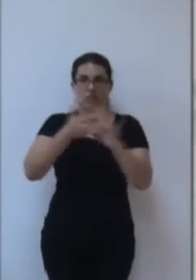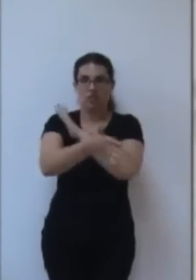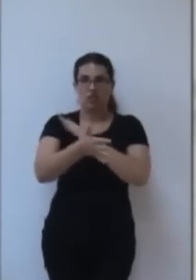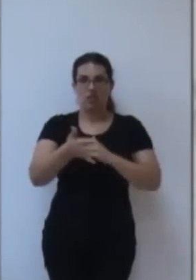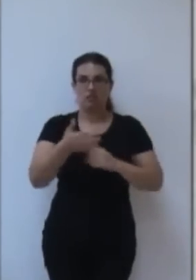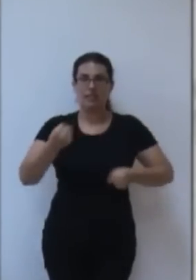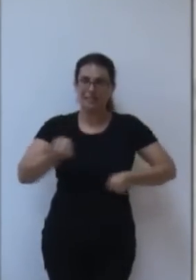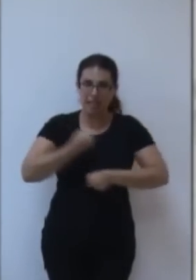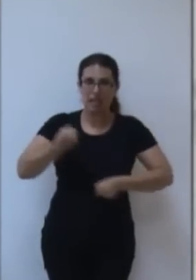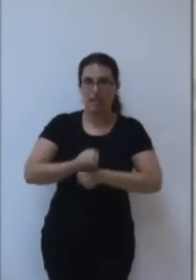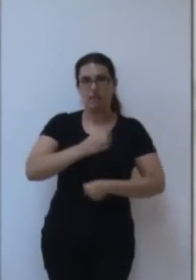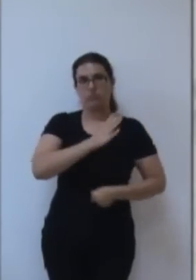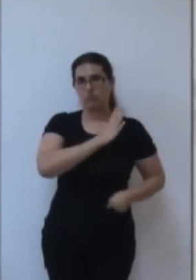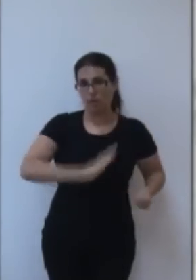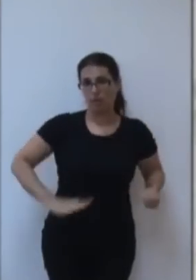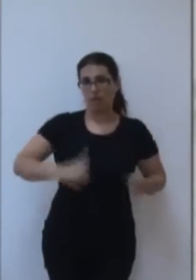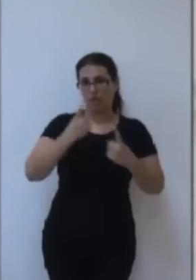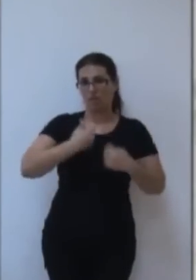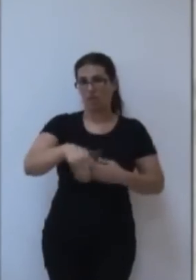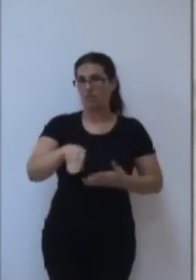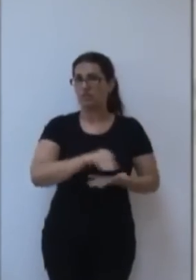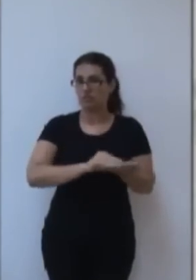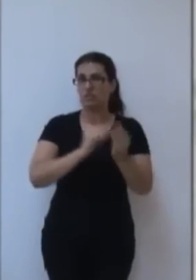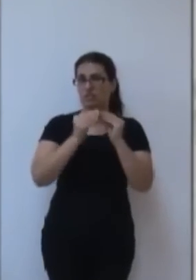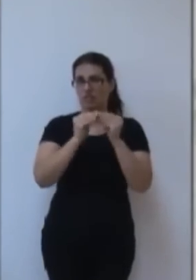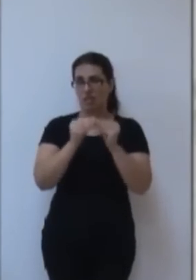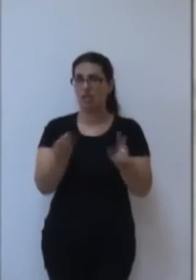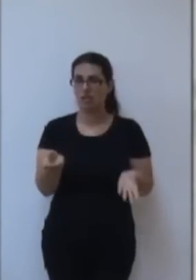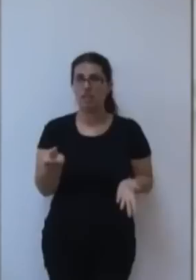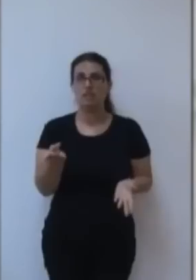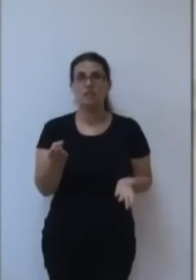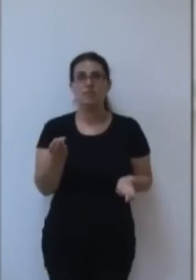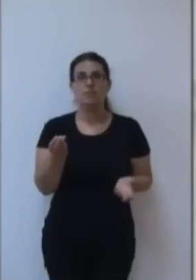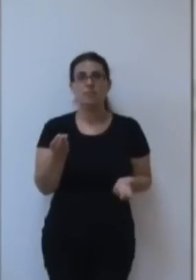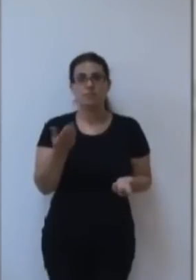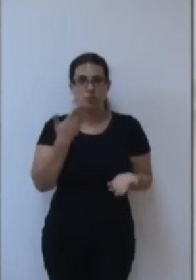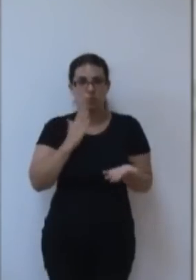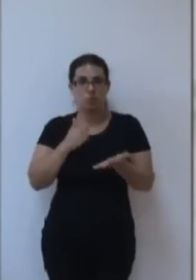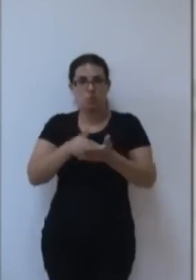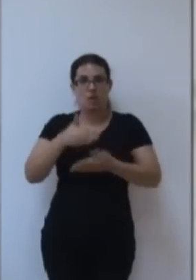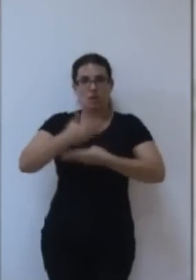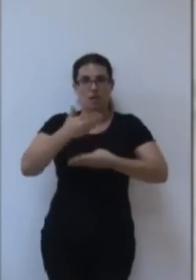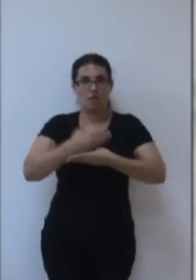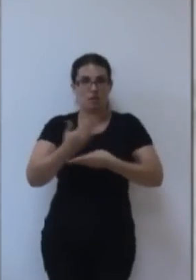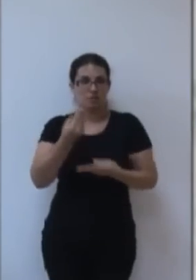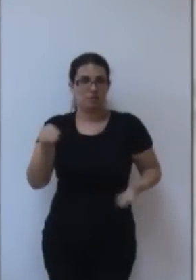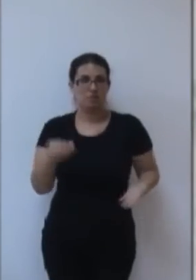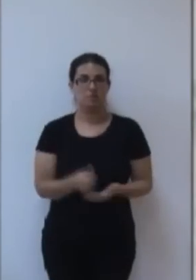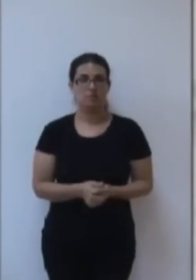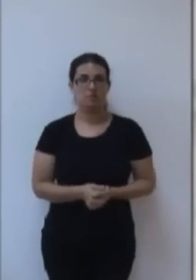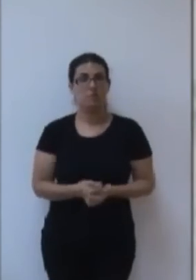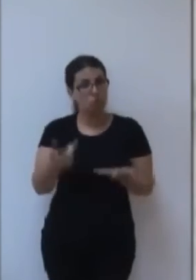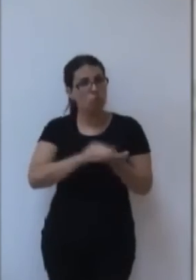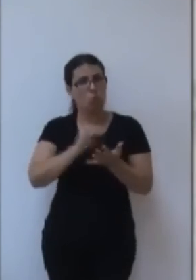son tareas ahí pendientes que, como dices tú, pues son barreras adicionales, ¿no? Y que